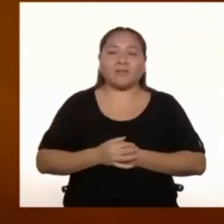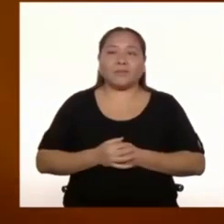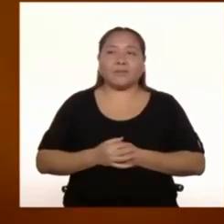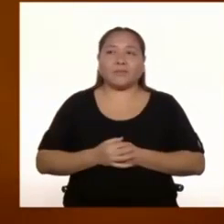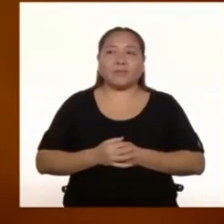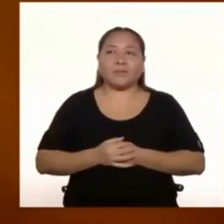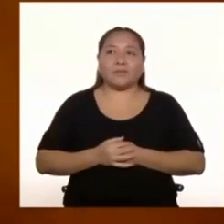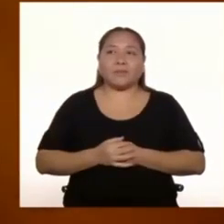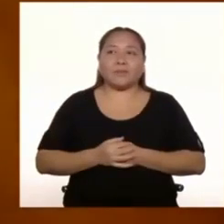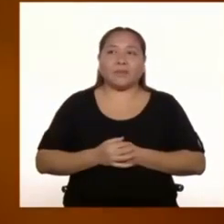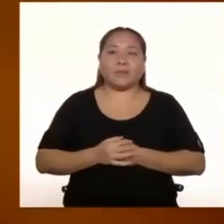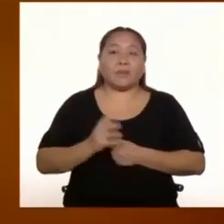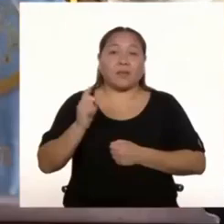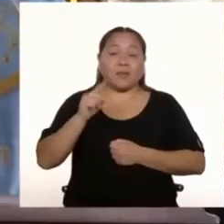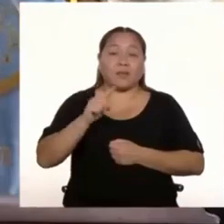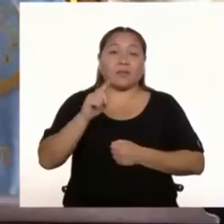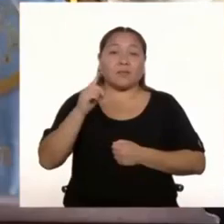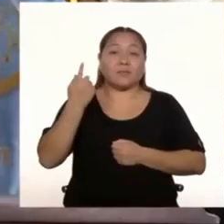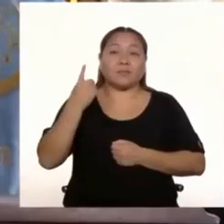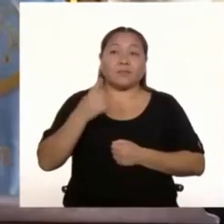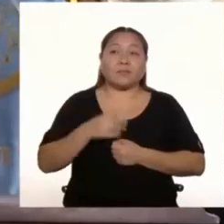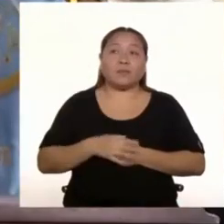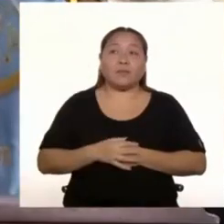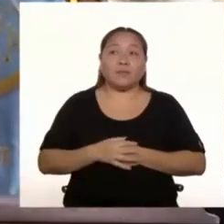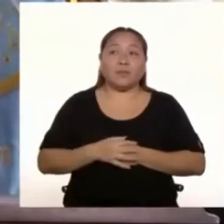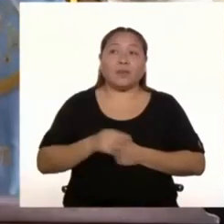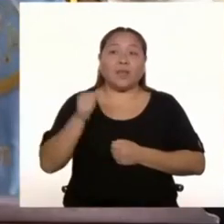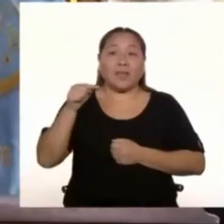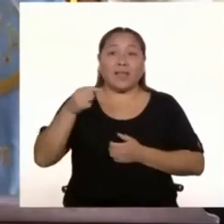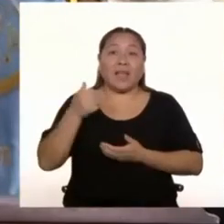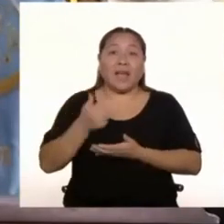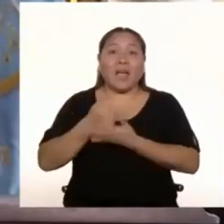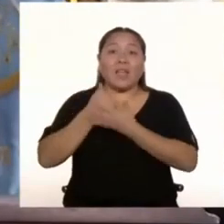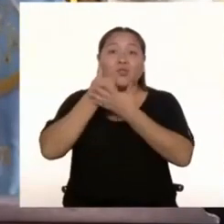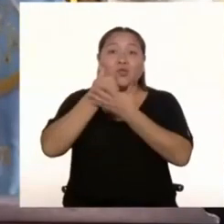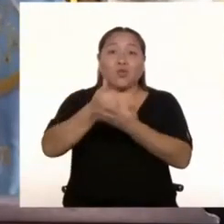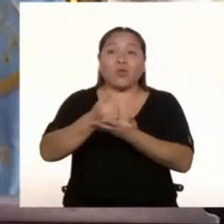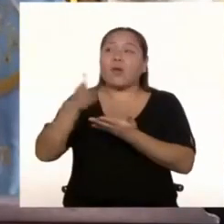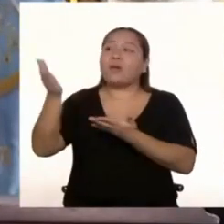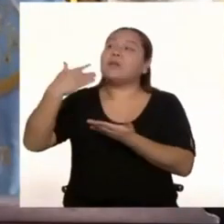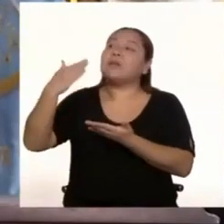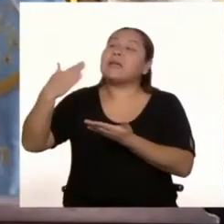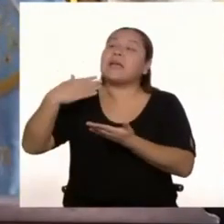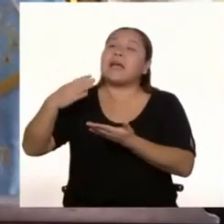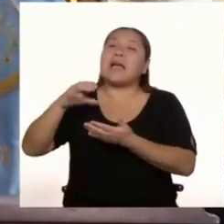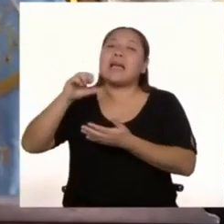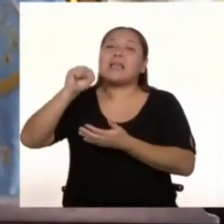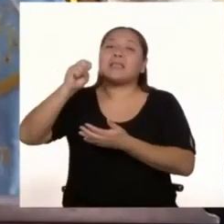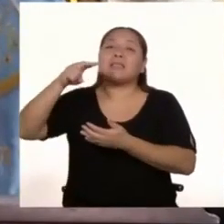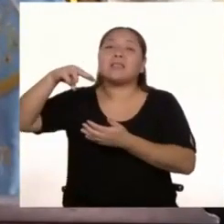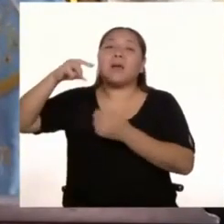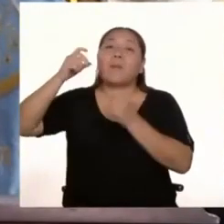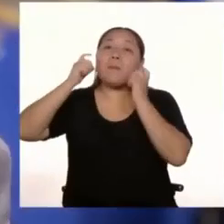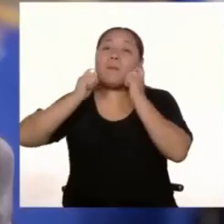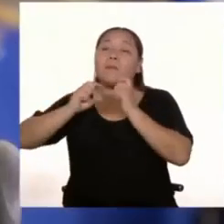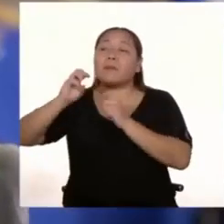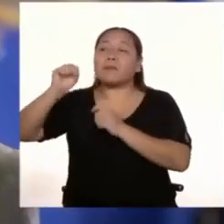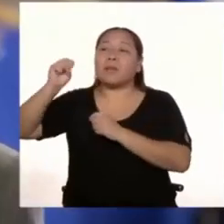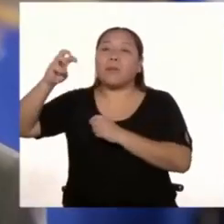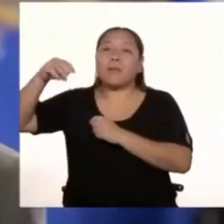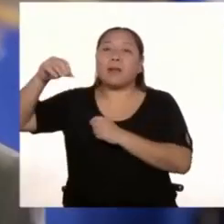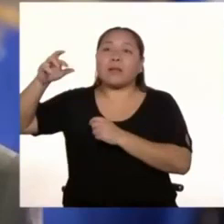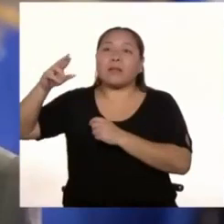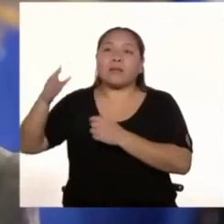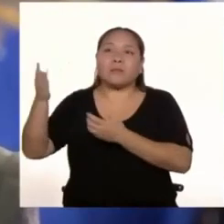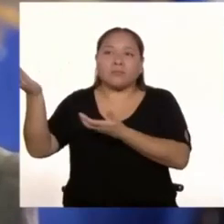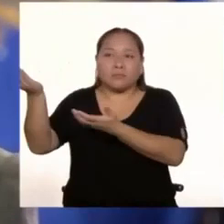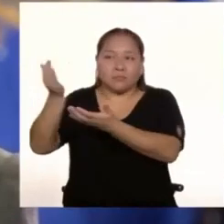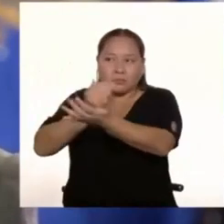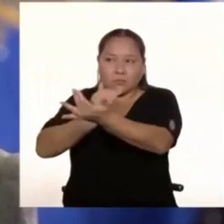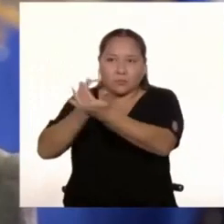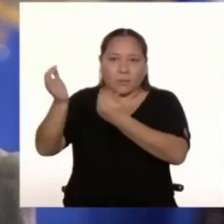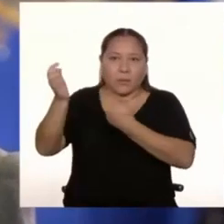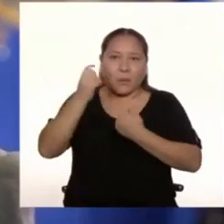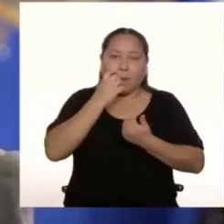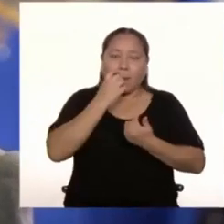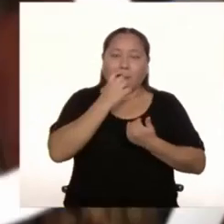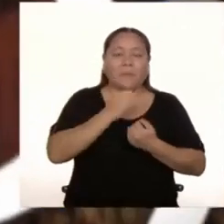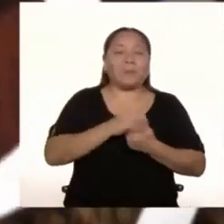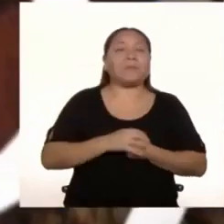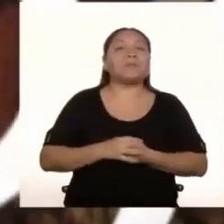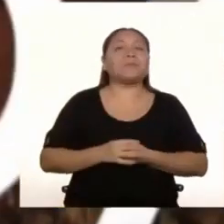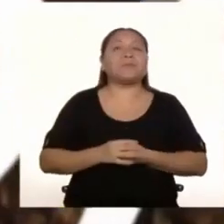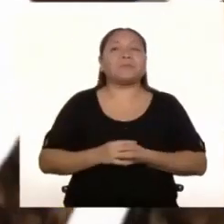El primer soldado de Perú, que ayuda a que venga San Martín, Elba Chile, Remigio Silva. Son personajes que